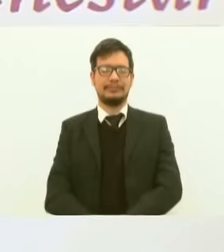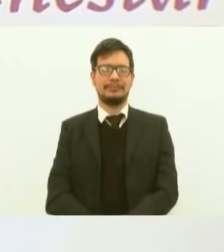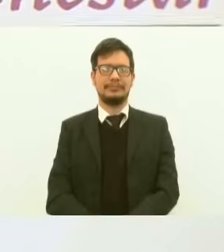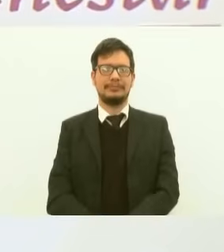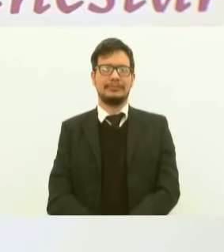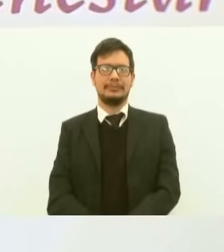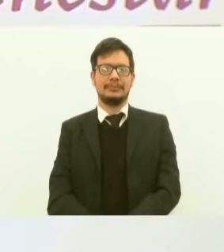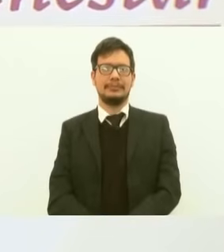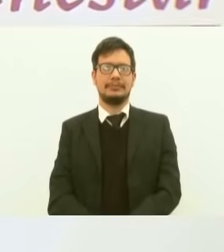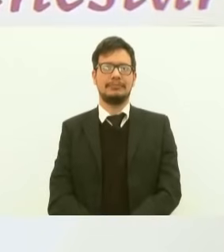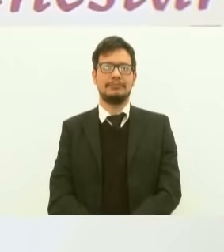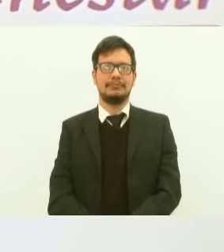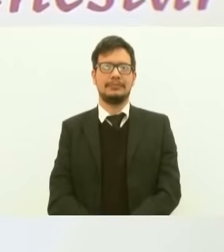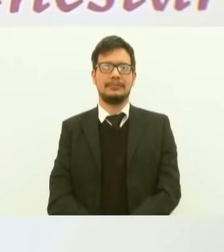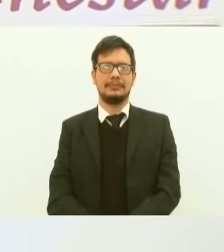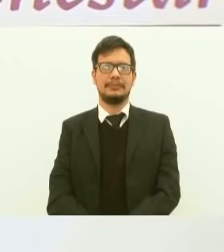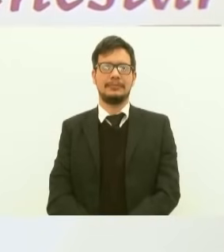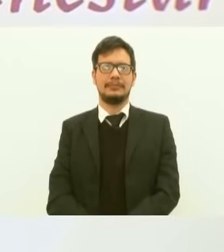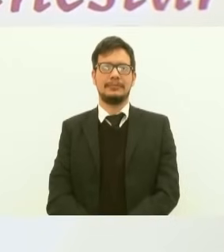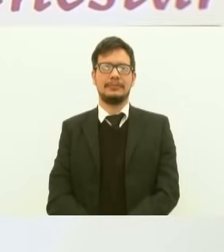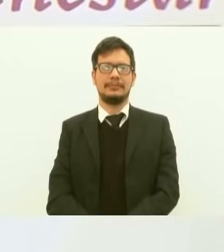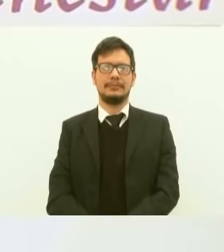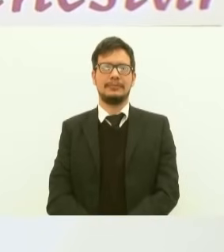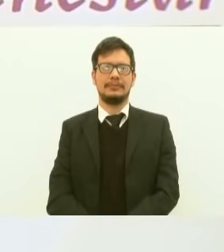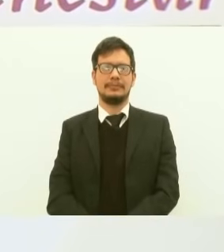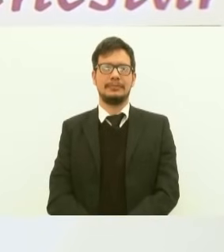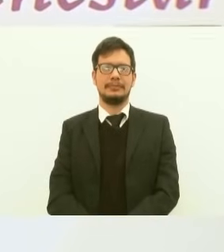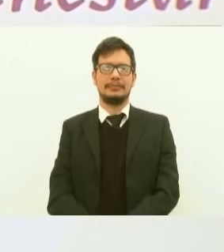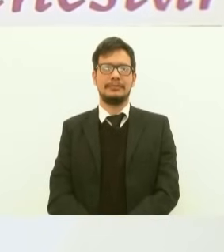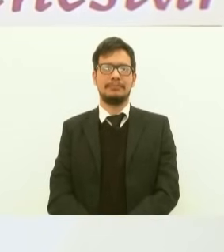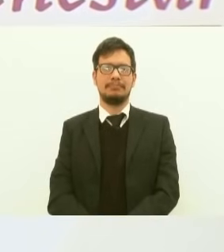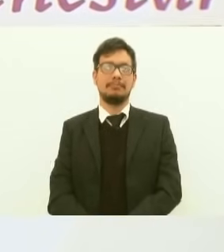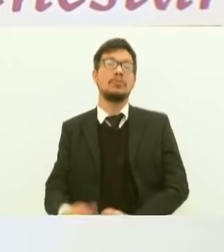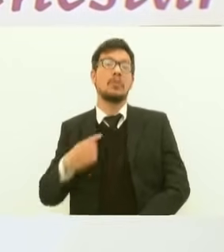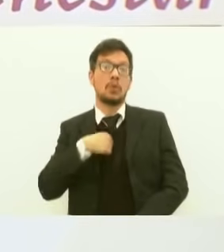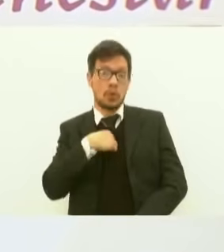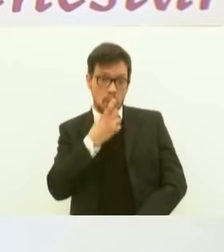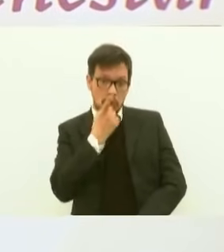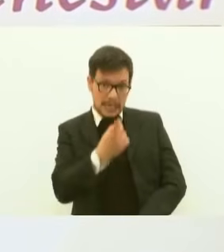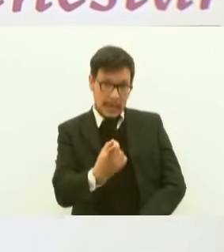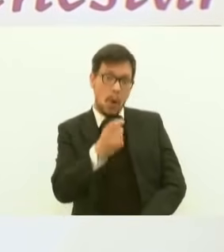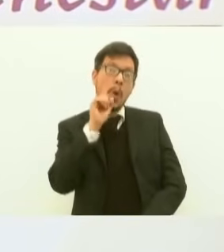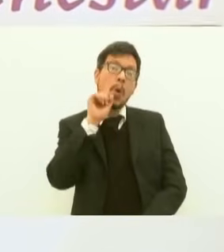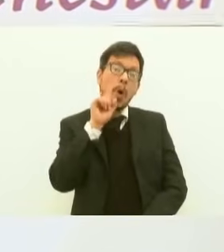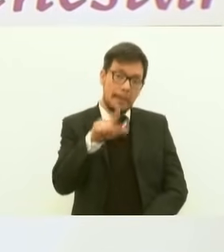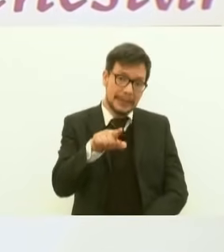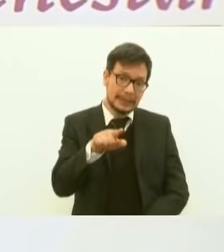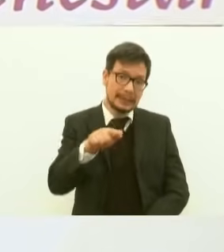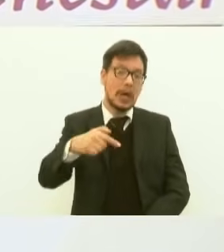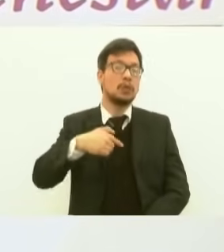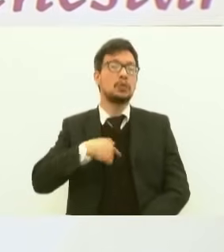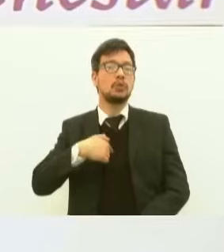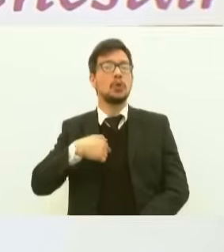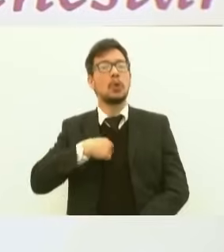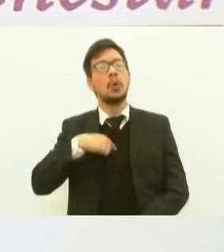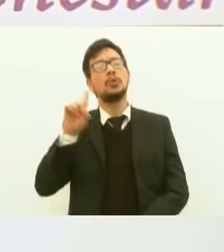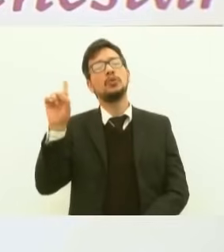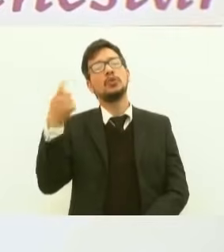Y les comento también que estoy aquí en